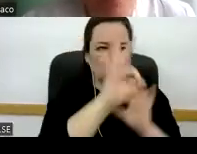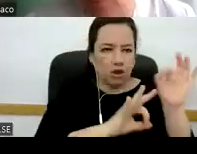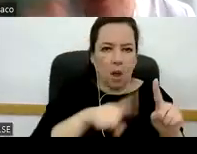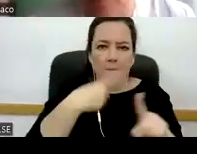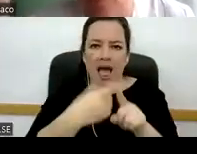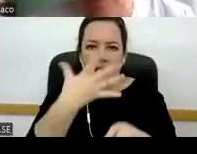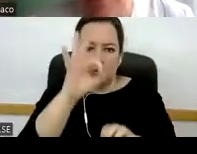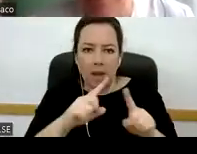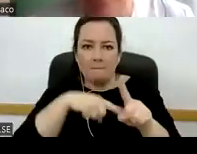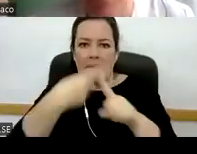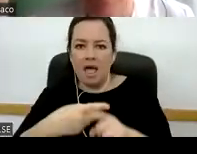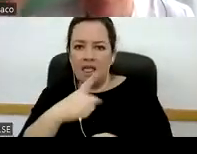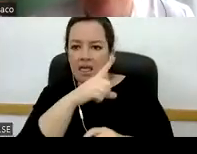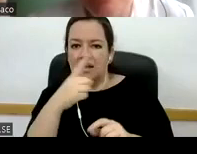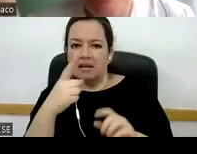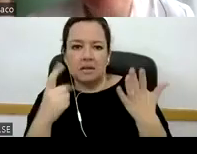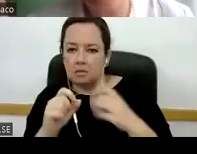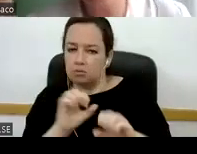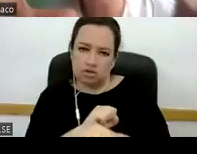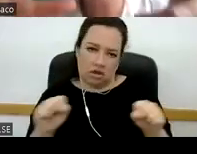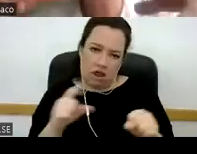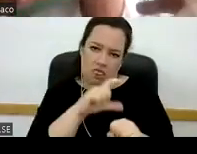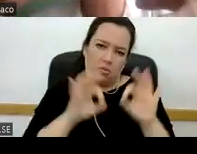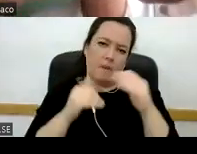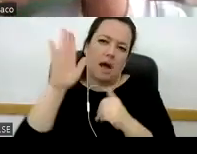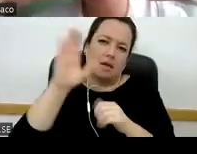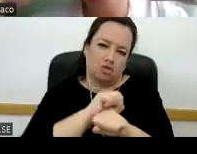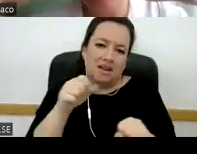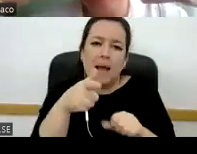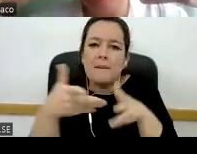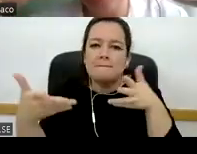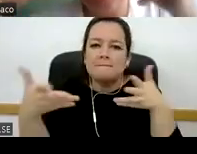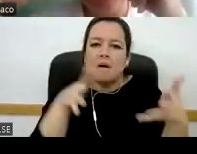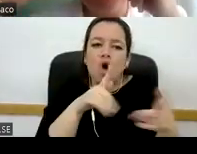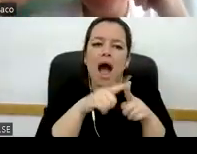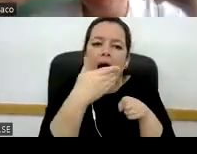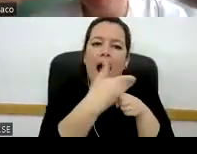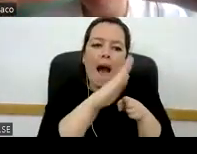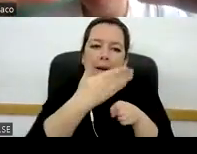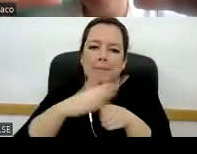20%, porque nos pasamos del 100%. Estos serían valores